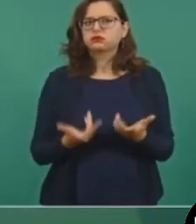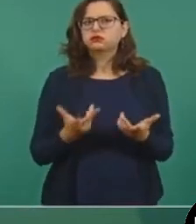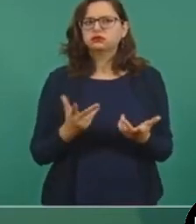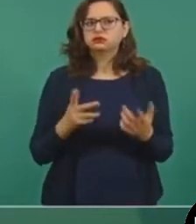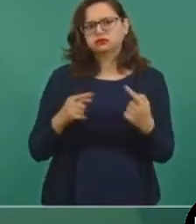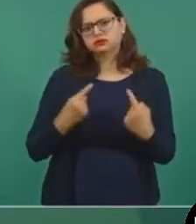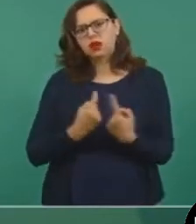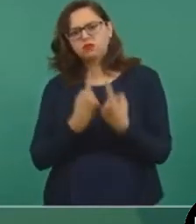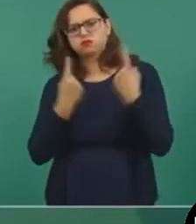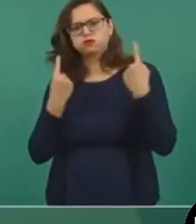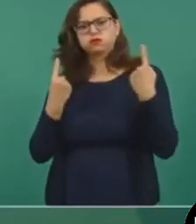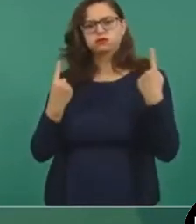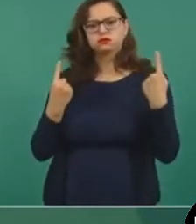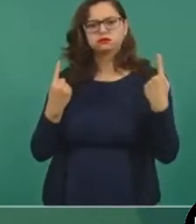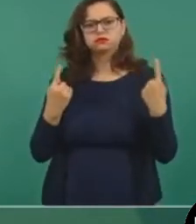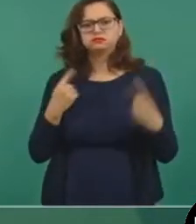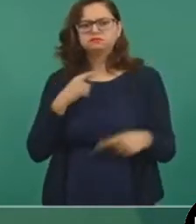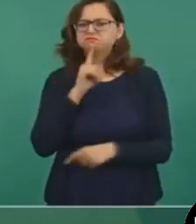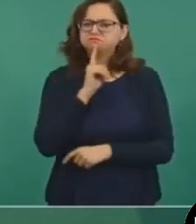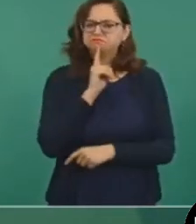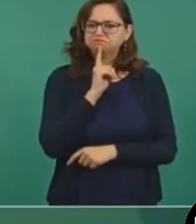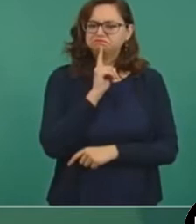ninguna diferencia de fondo.